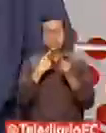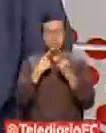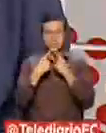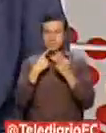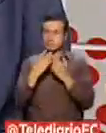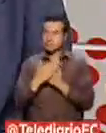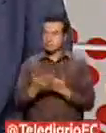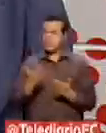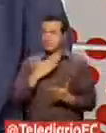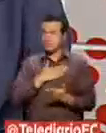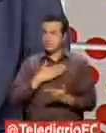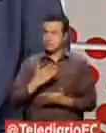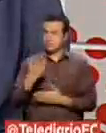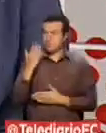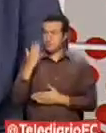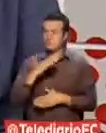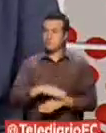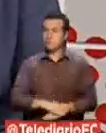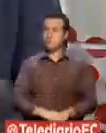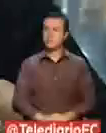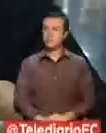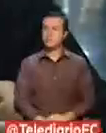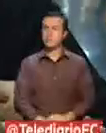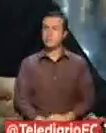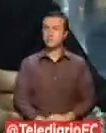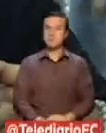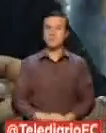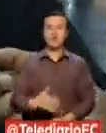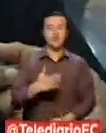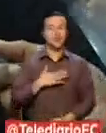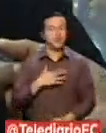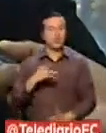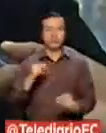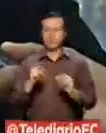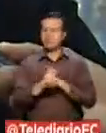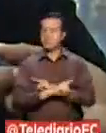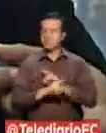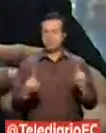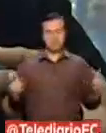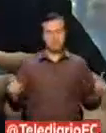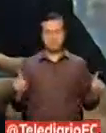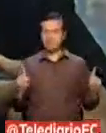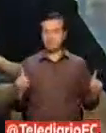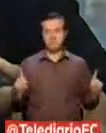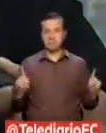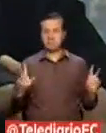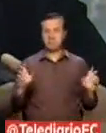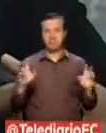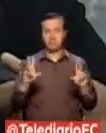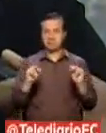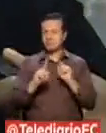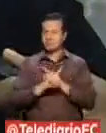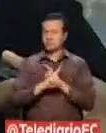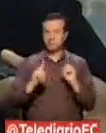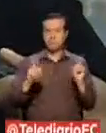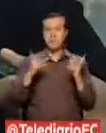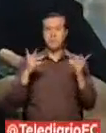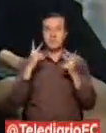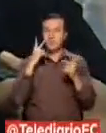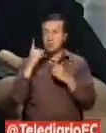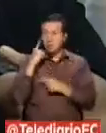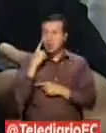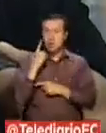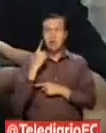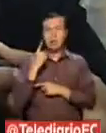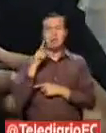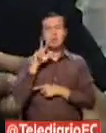esta conversación. Por favor, adelante. Yo no estoy dispuesta, ¿sí?, a haber